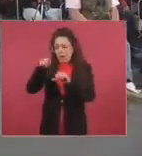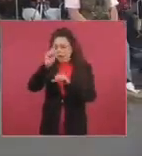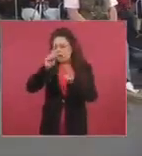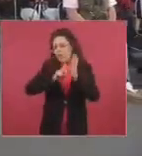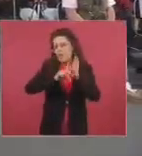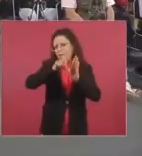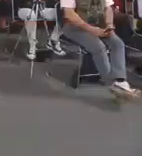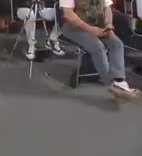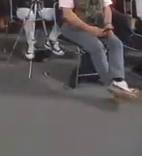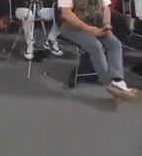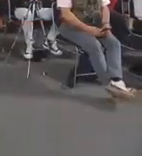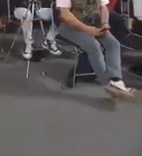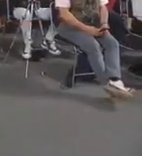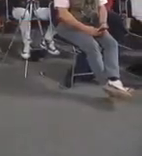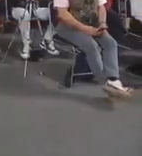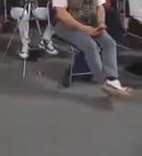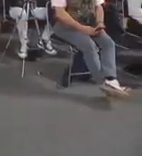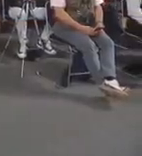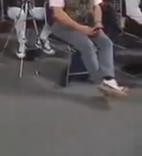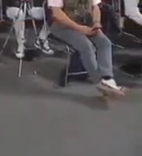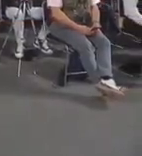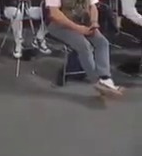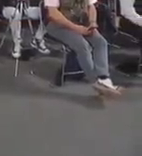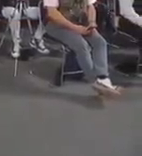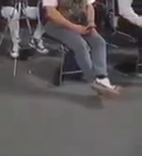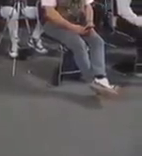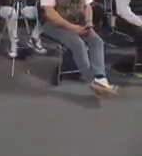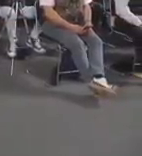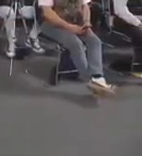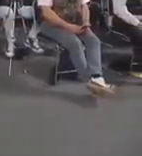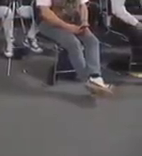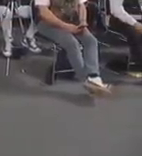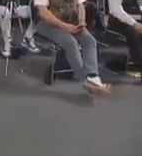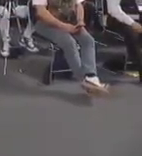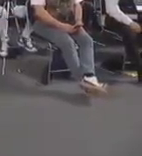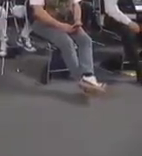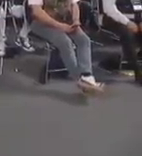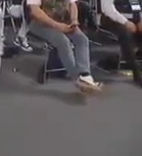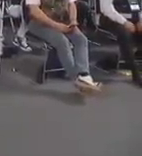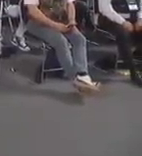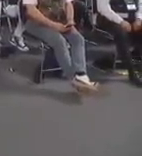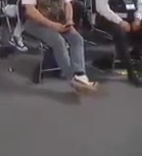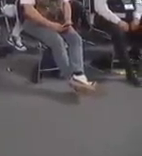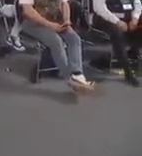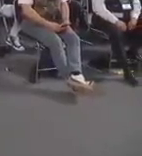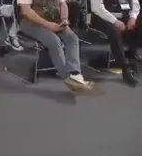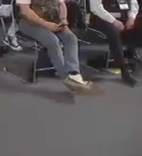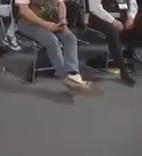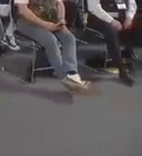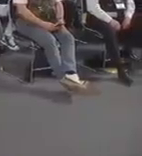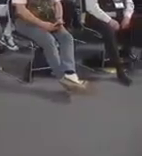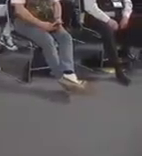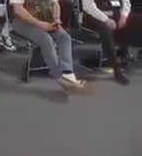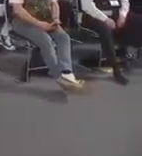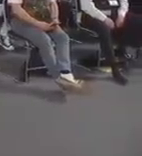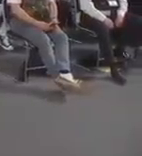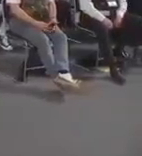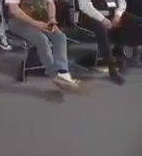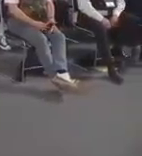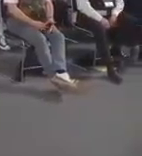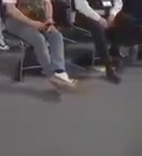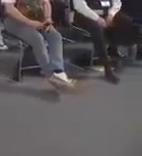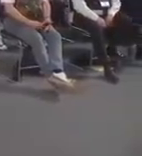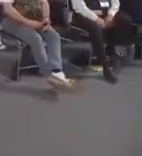Mujer, lo que realmente transmite y echa a perder esa marcha son las llamadas